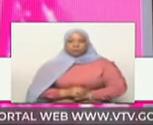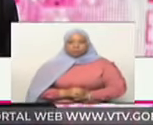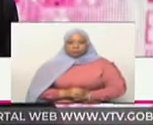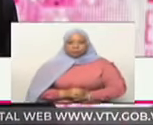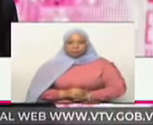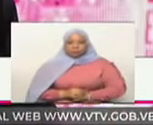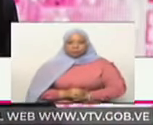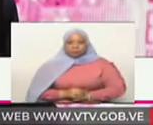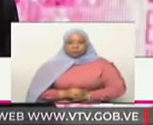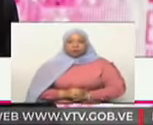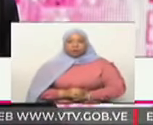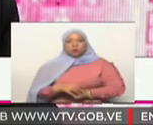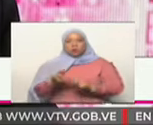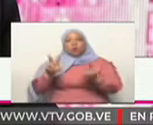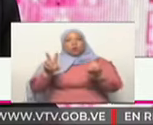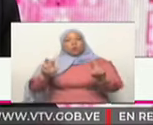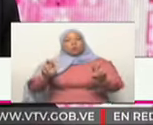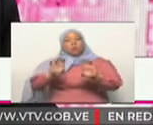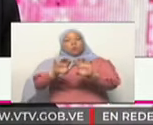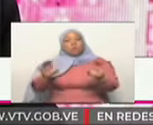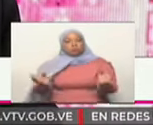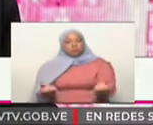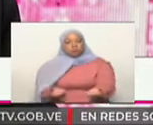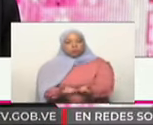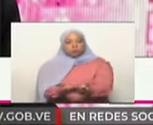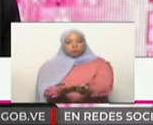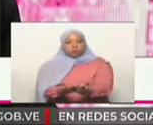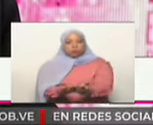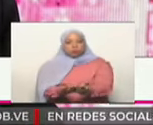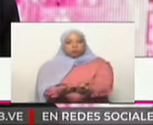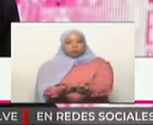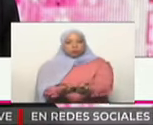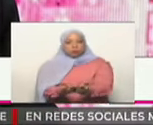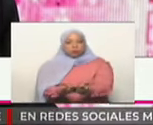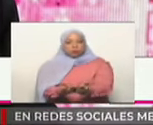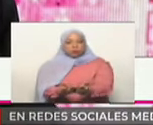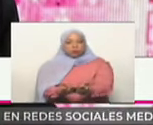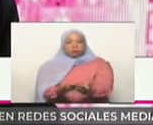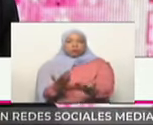el nacimiento de un nuevo mundo, bueno, como dijera